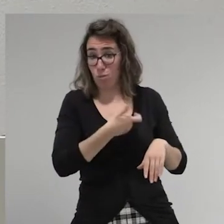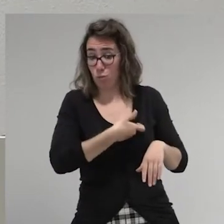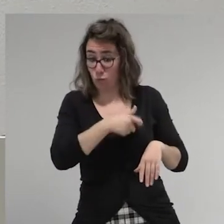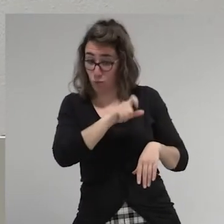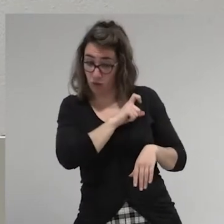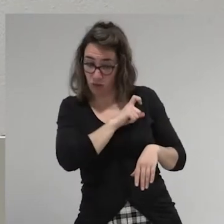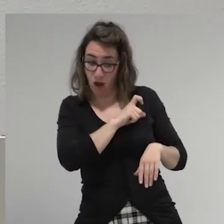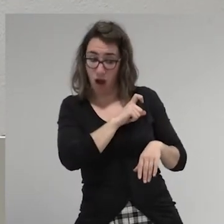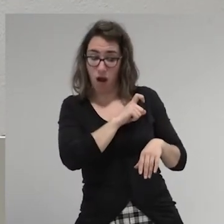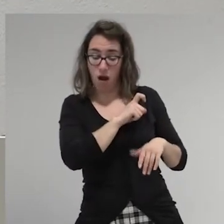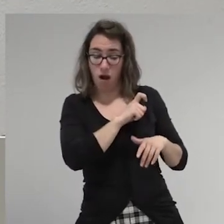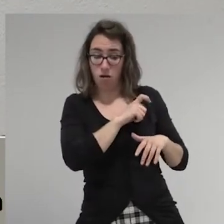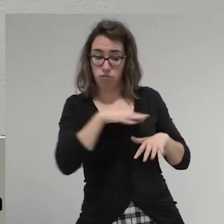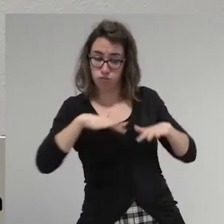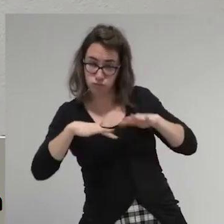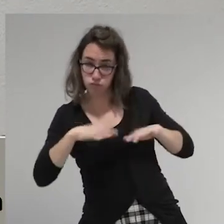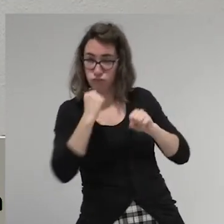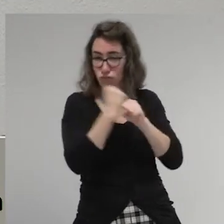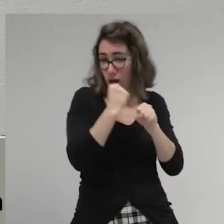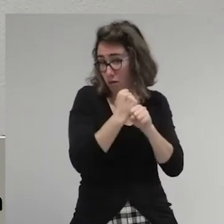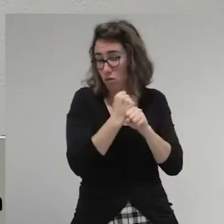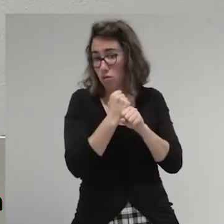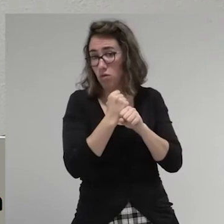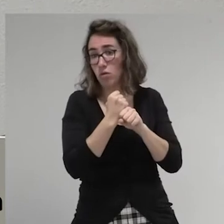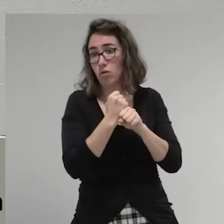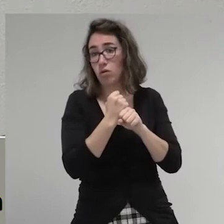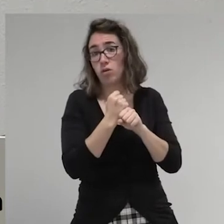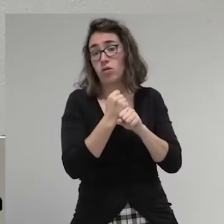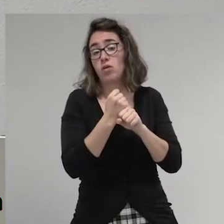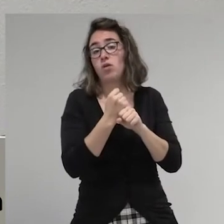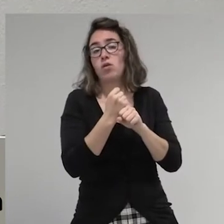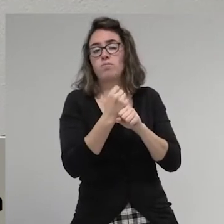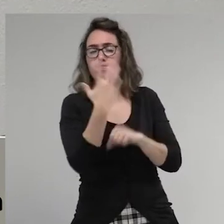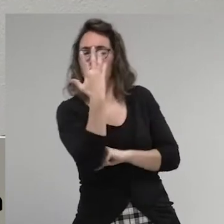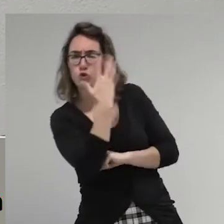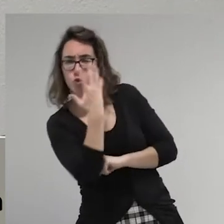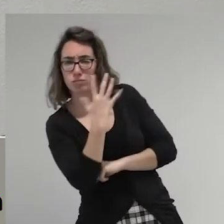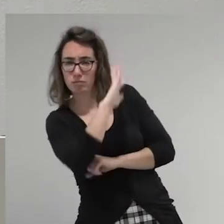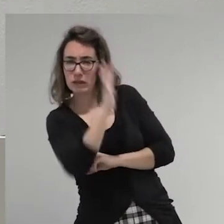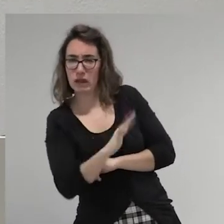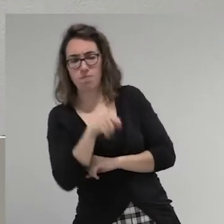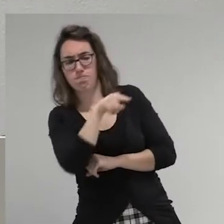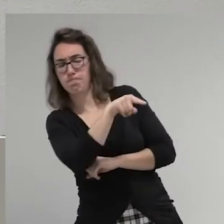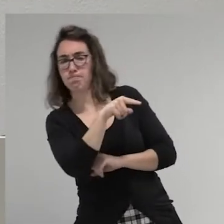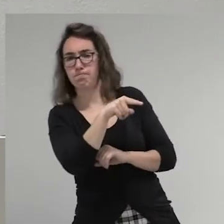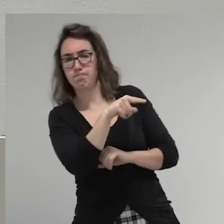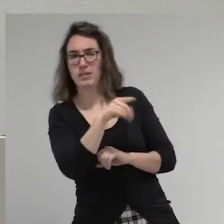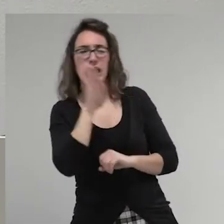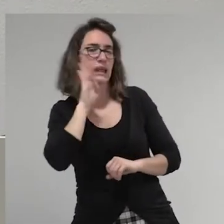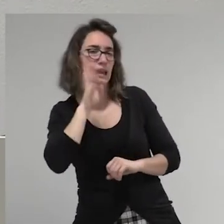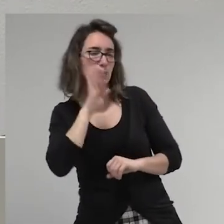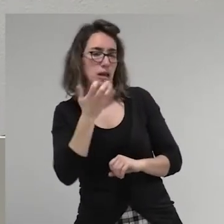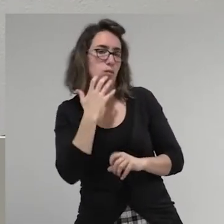en esa actividad policial, sobre todo, y en este caso en la sospecha de la prevención de la criminalización en las escuelas, en